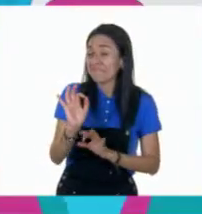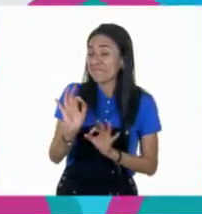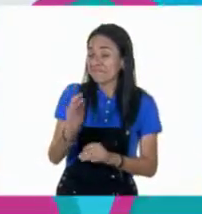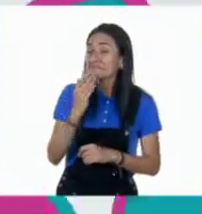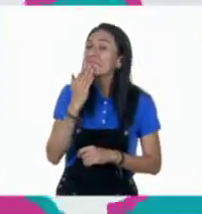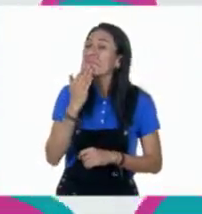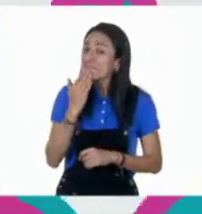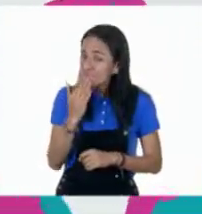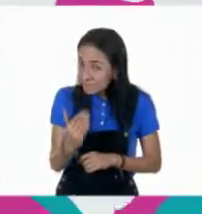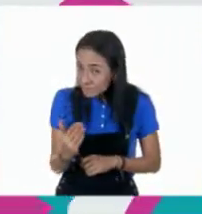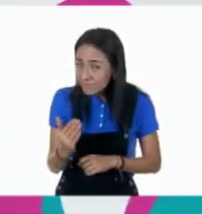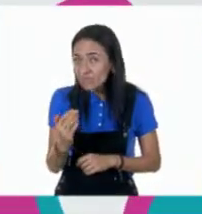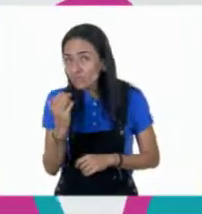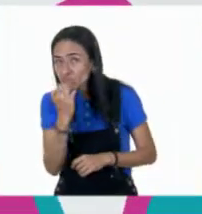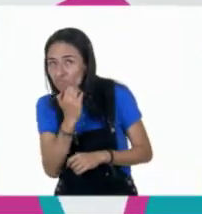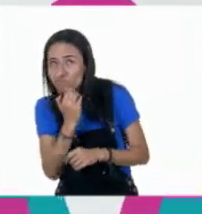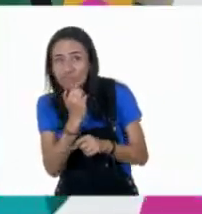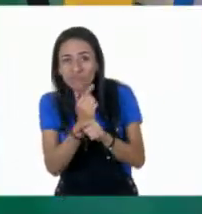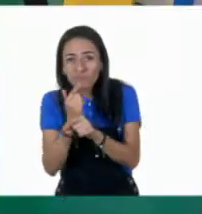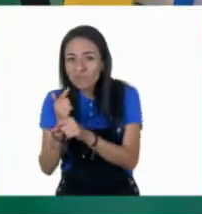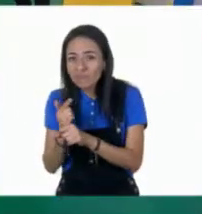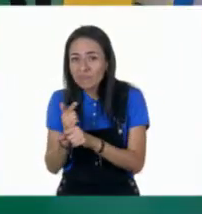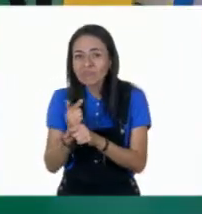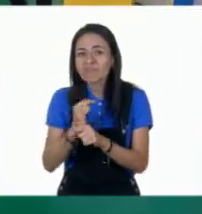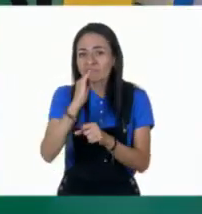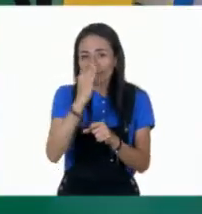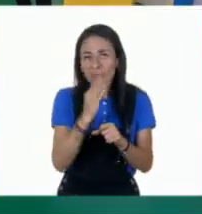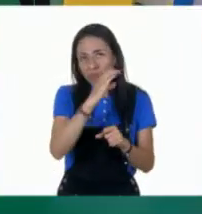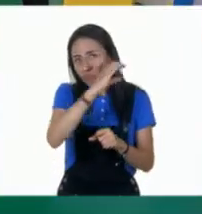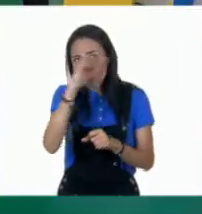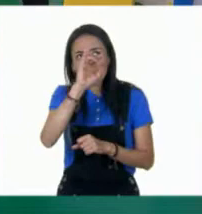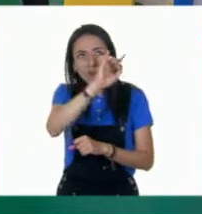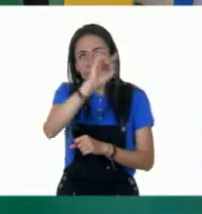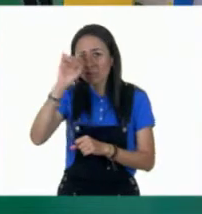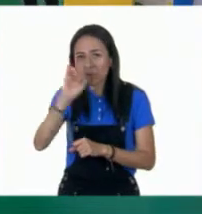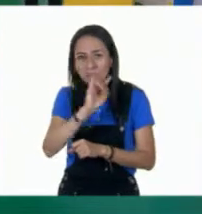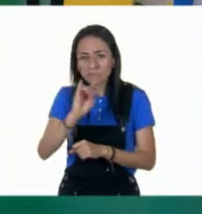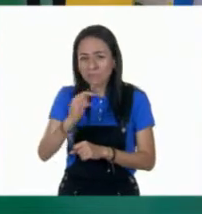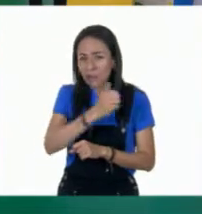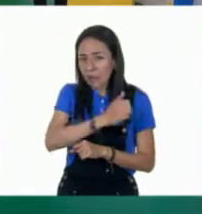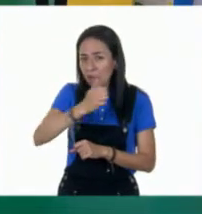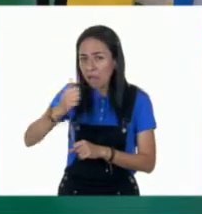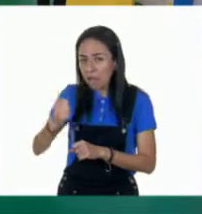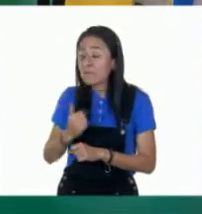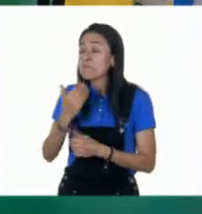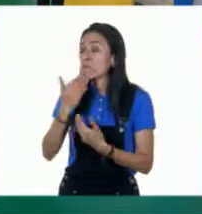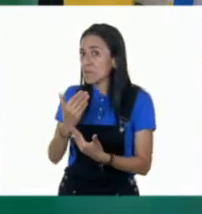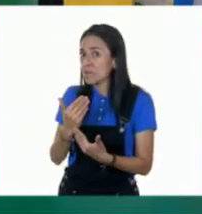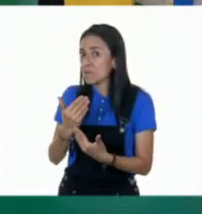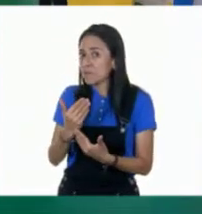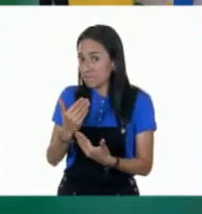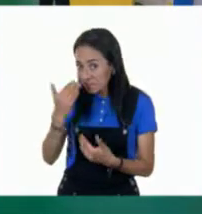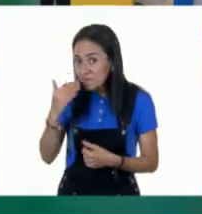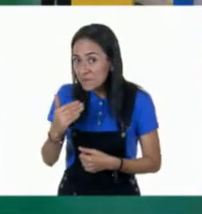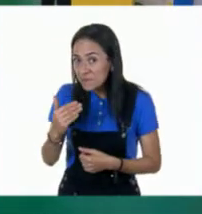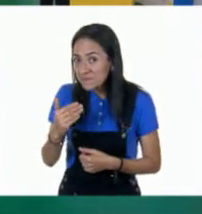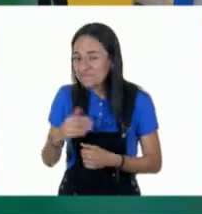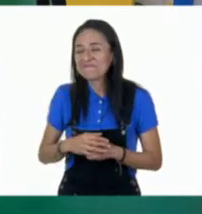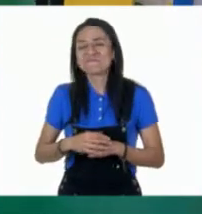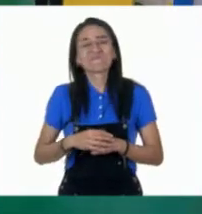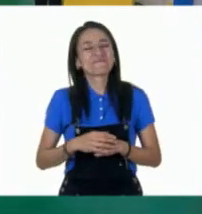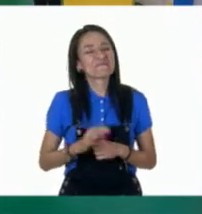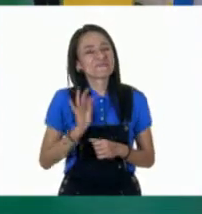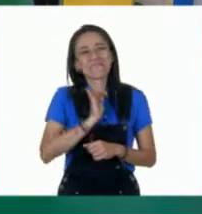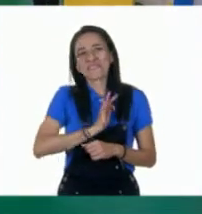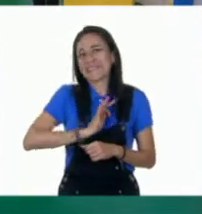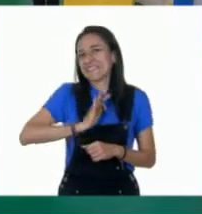hacer muy buena observación en cada una de las imágenes que estamos viendo. Porque qué tres. Felicidades. De eso trata la siguiente